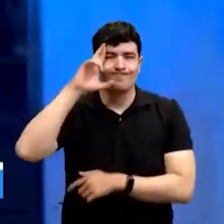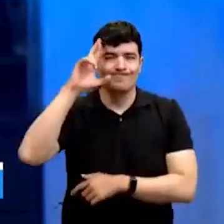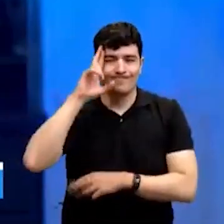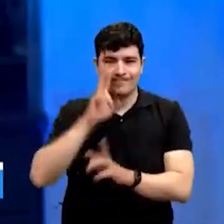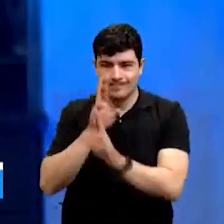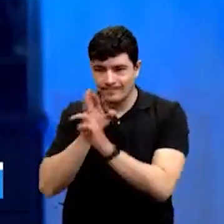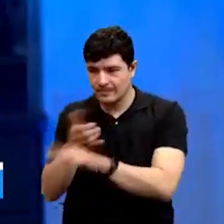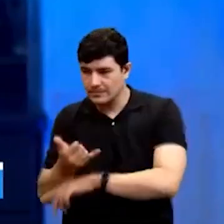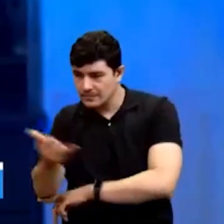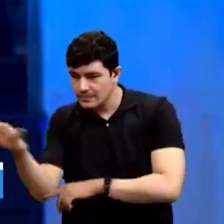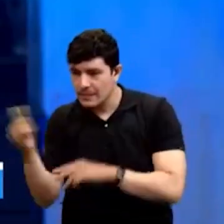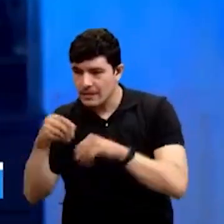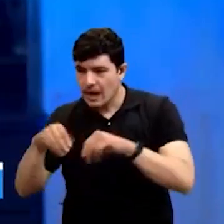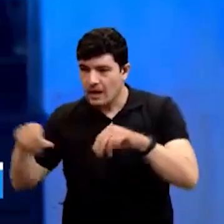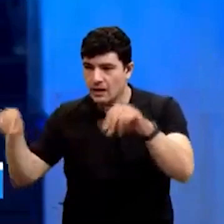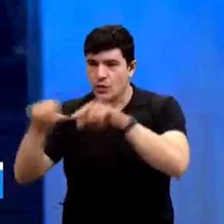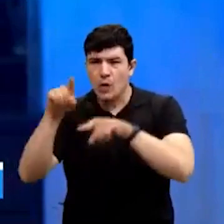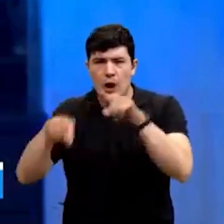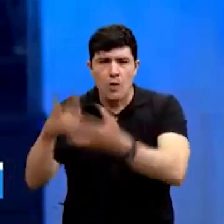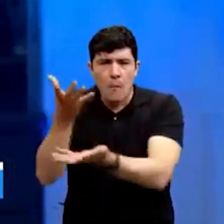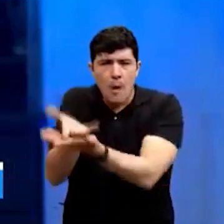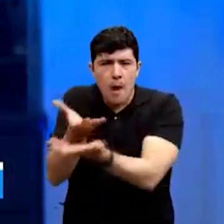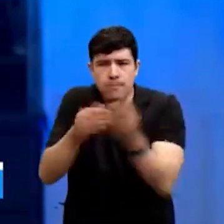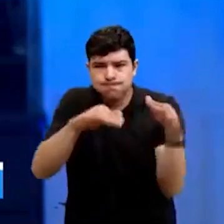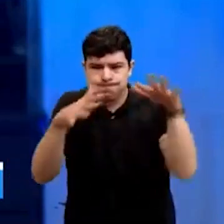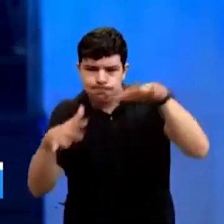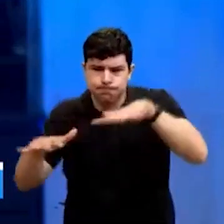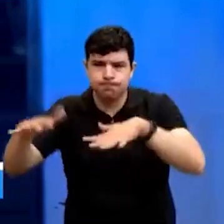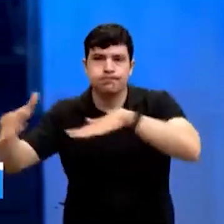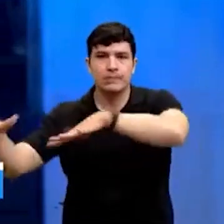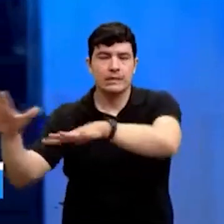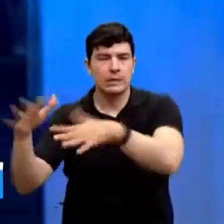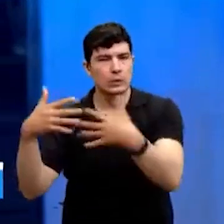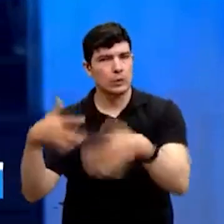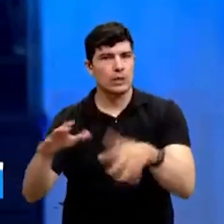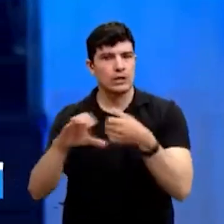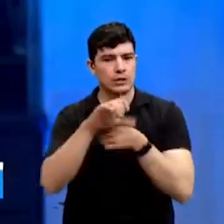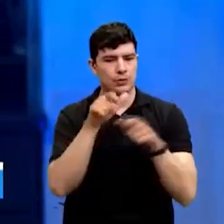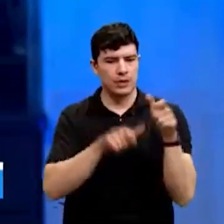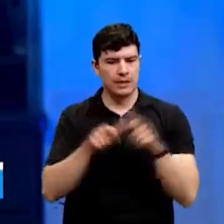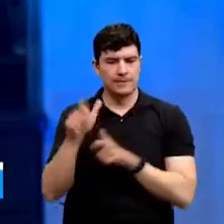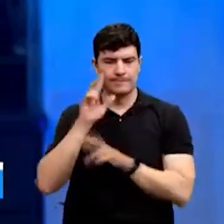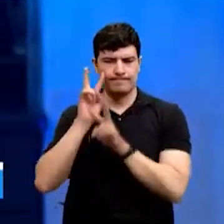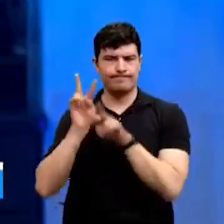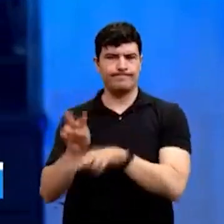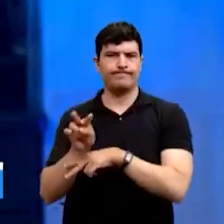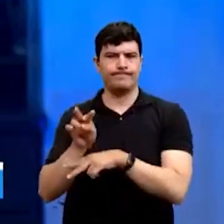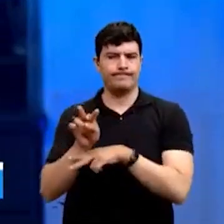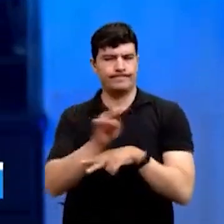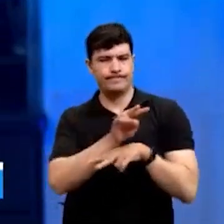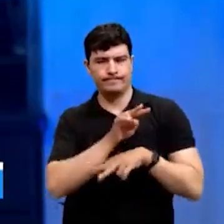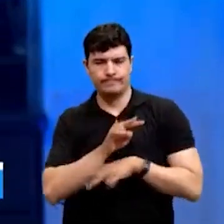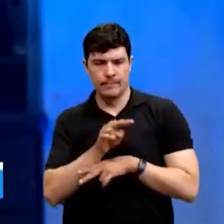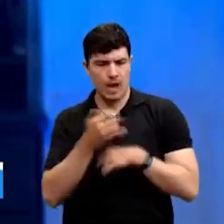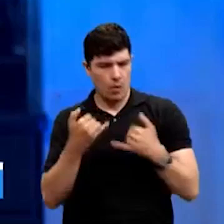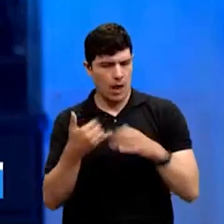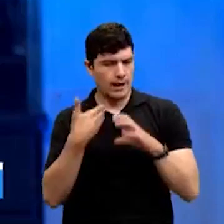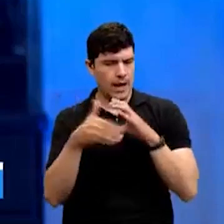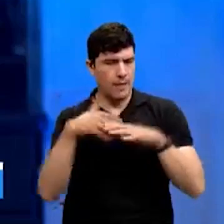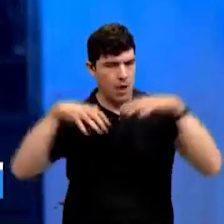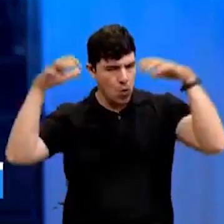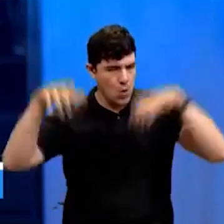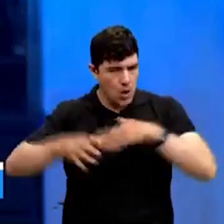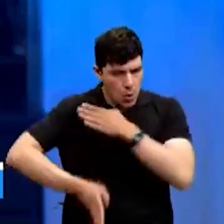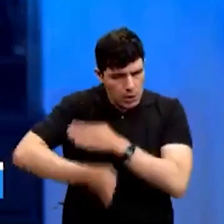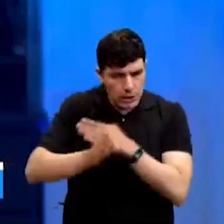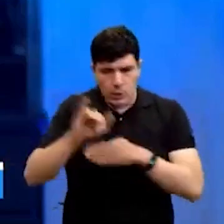en riesgo de deslizamiento. La pregunta que se hacen varios ciudadanos es si continuarán las condiciones climáticas. Por eso en Oriente Noticias hablamos